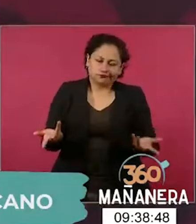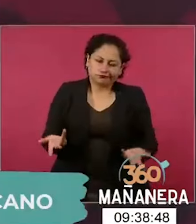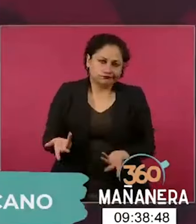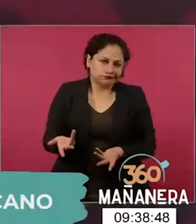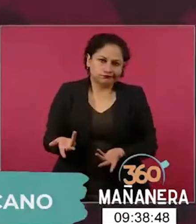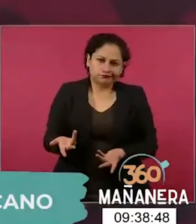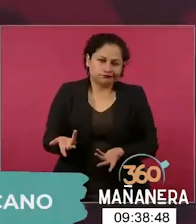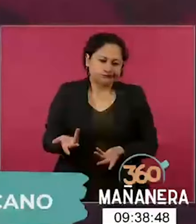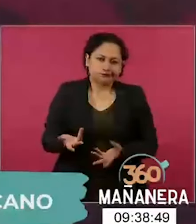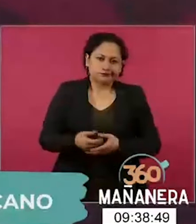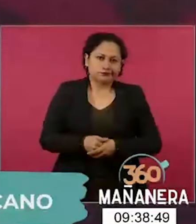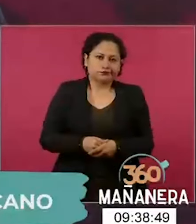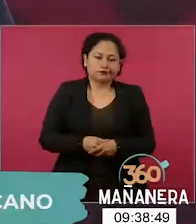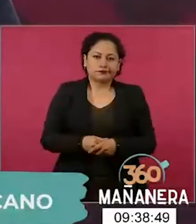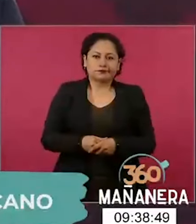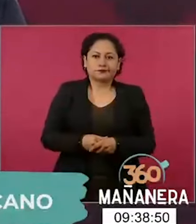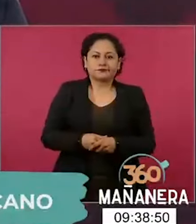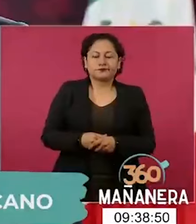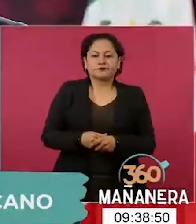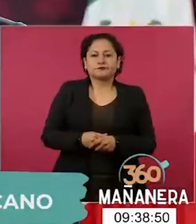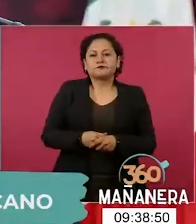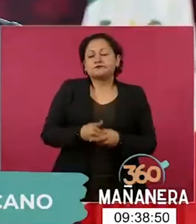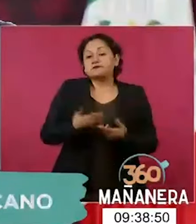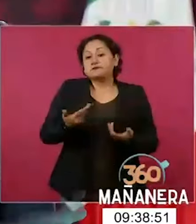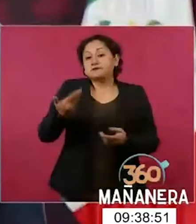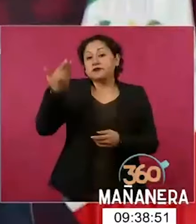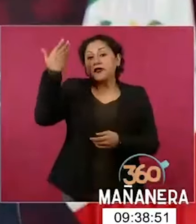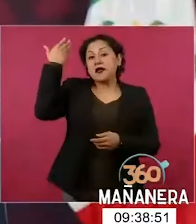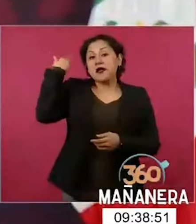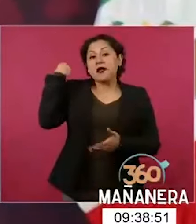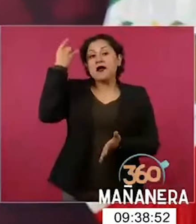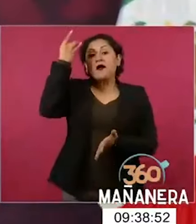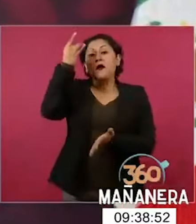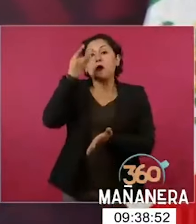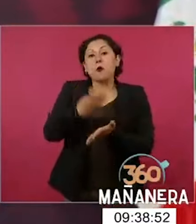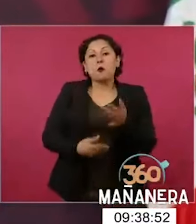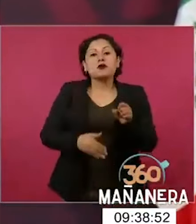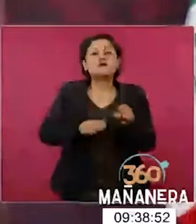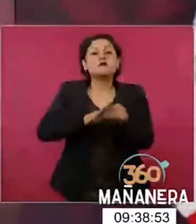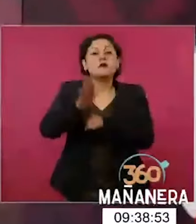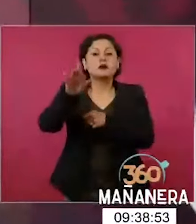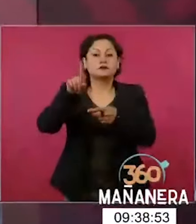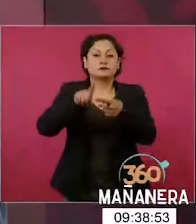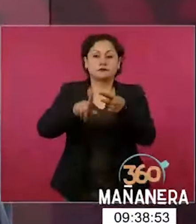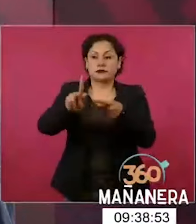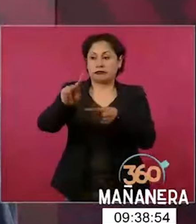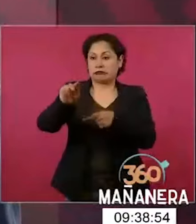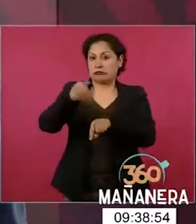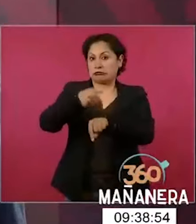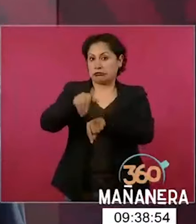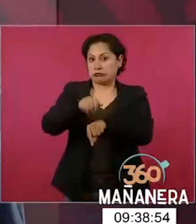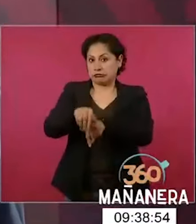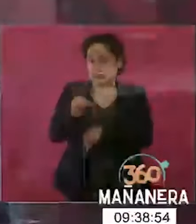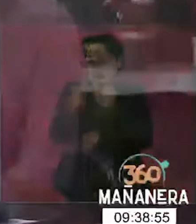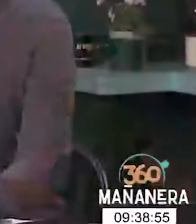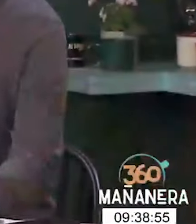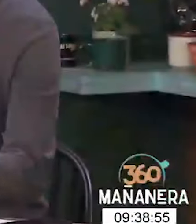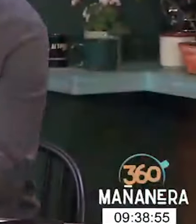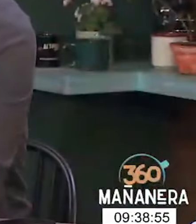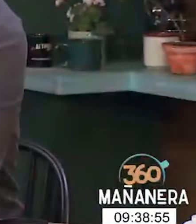antes nada más era Televisa Azteca pues